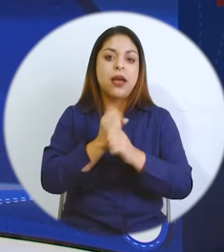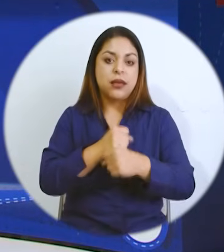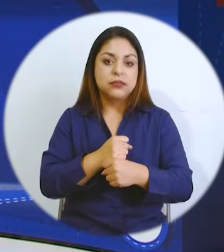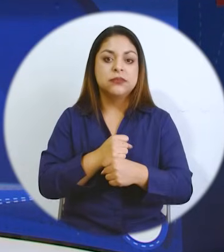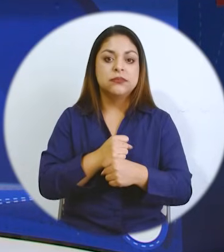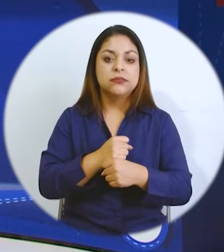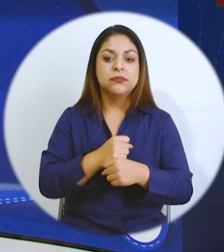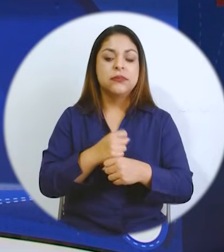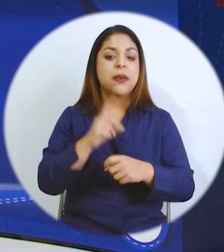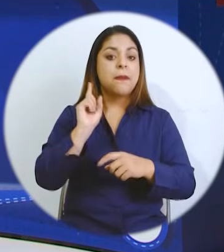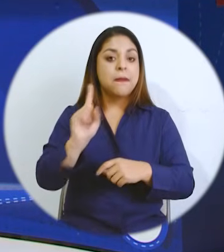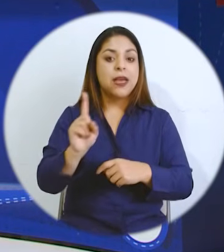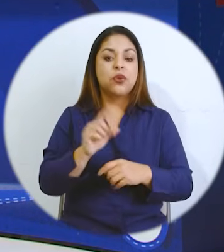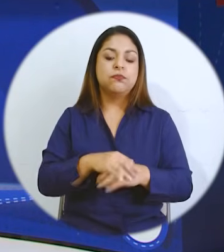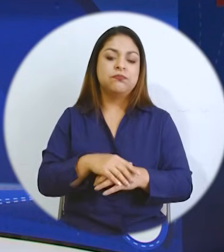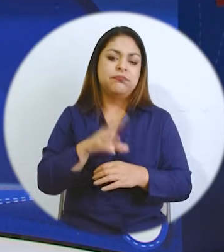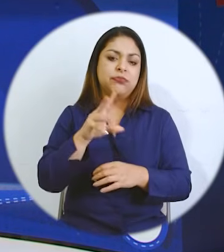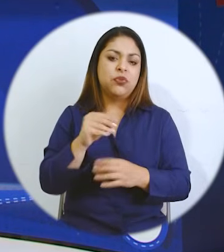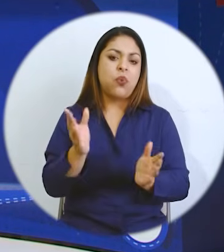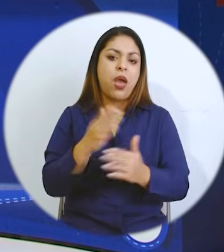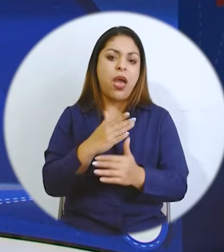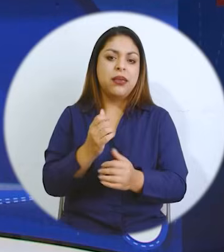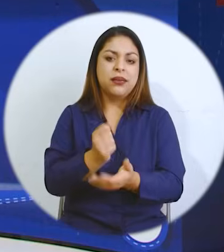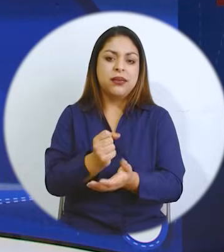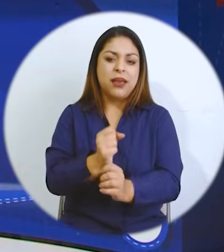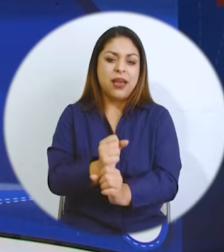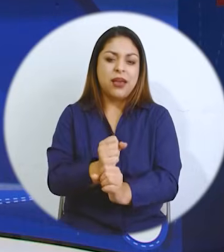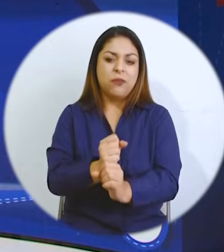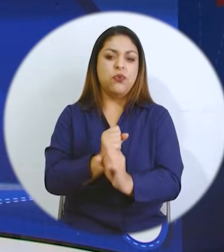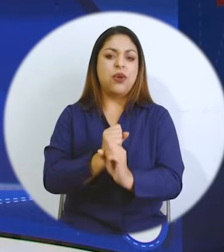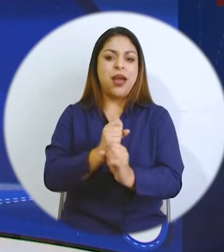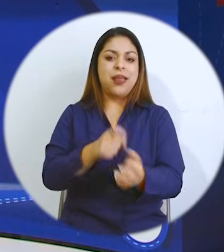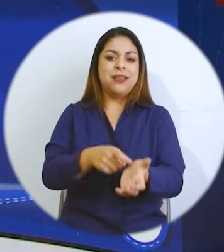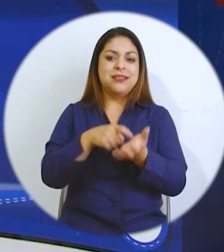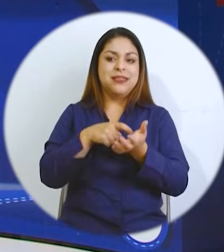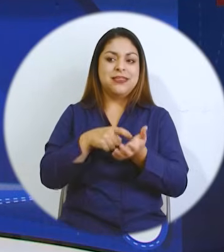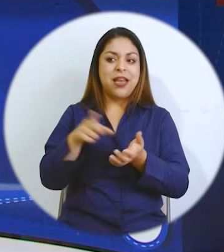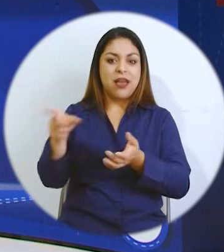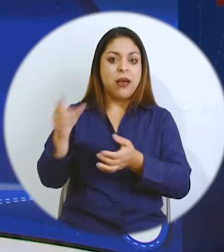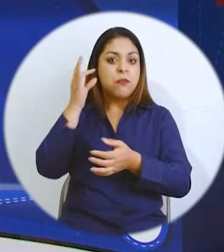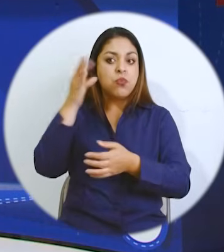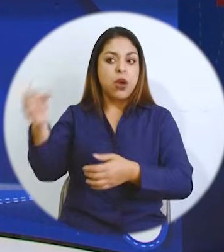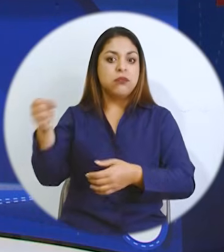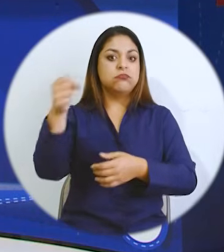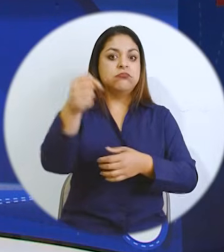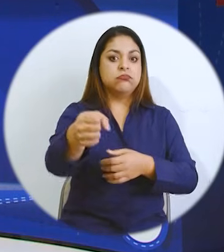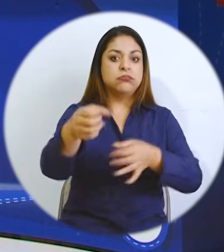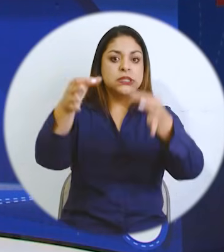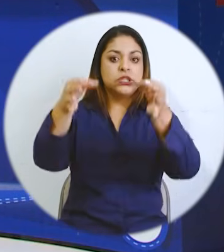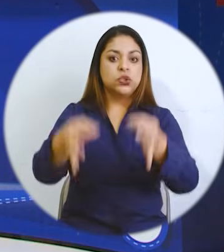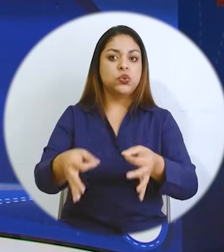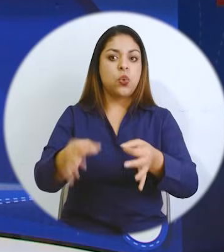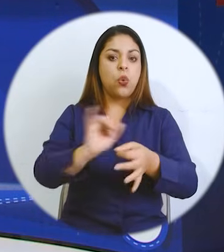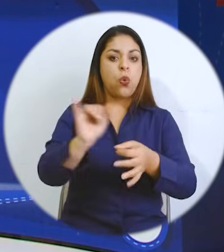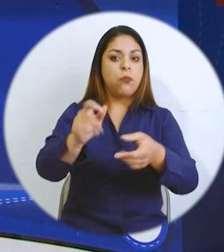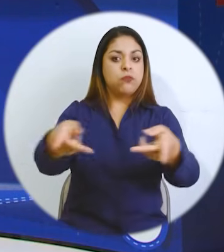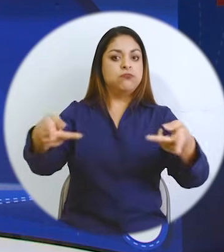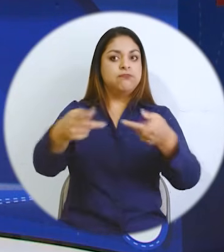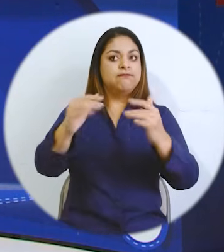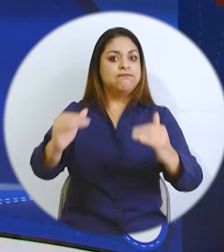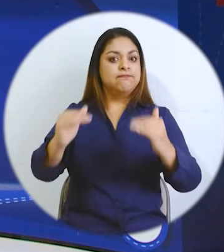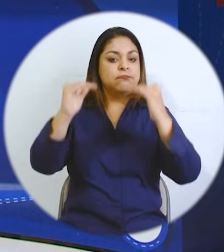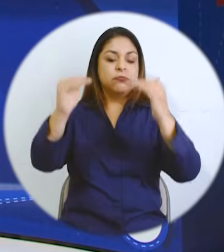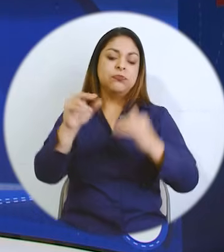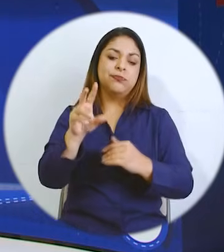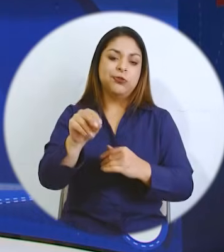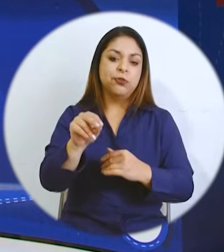todo ejecutan. Sin embargo, no se garantiza un espacio de estas mujeres en los espacios de toma de decisión, y eso es lo que es verdaderamente